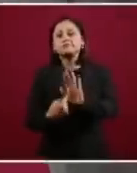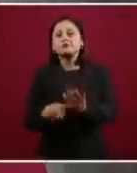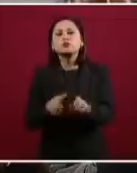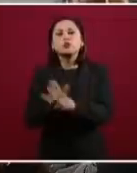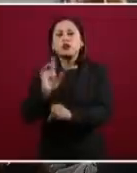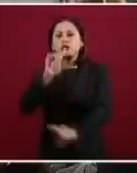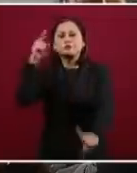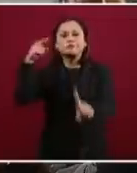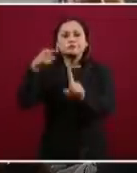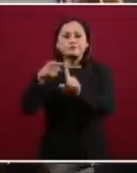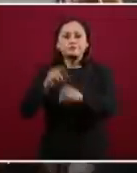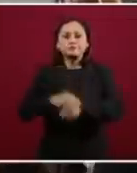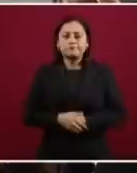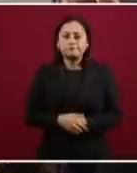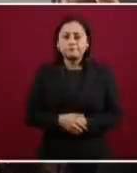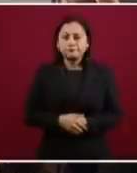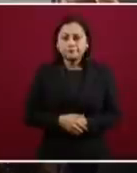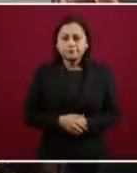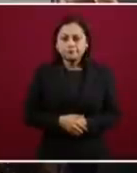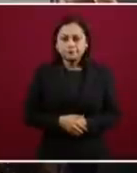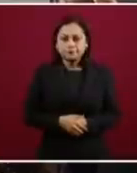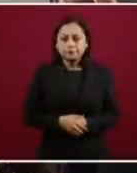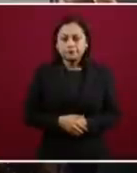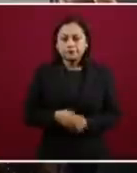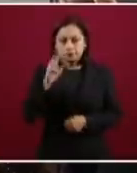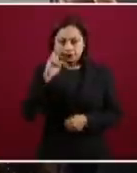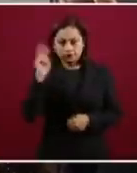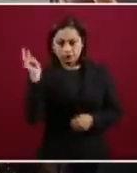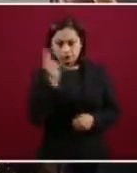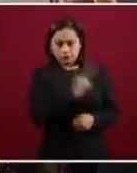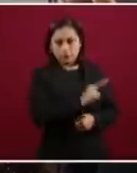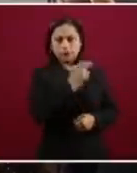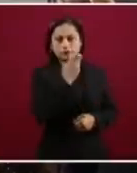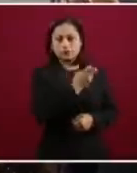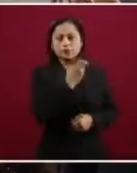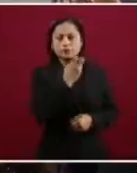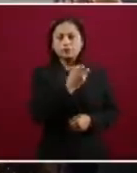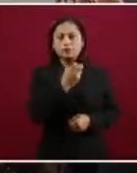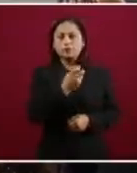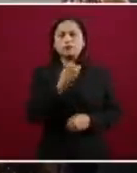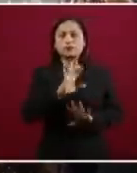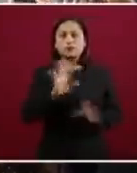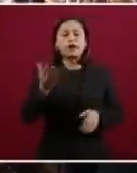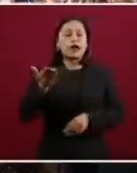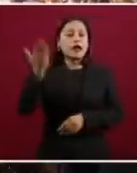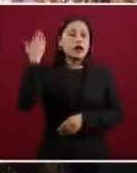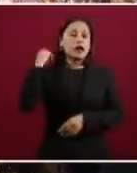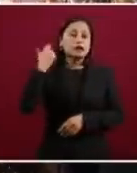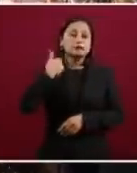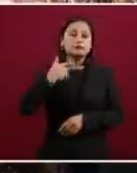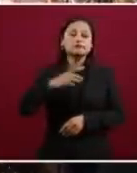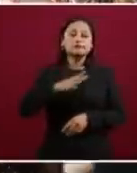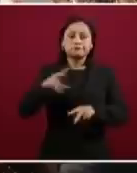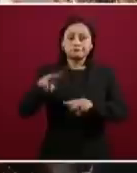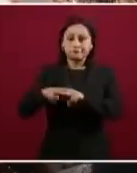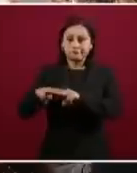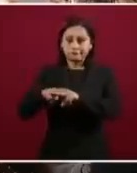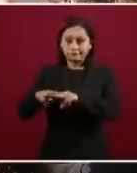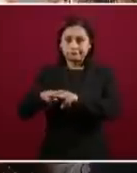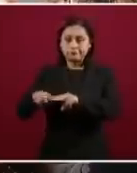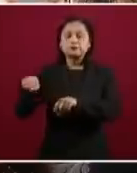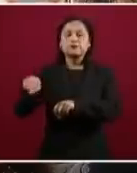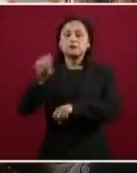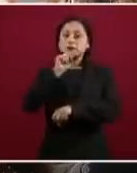Ahora, como ustedes podrán ver, el uso de derechos de vía existentes, vías férreas, de transmisión